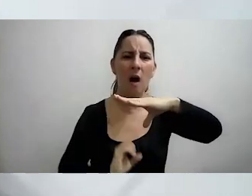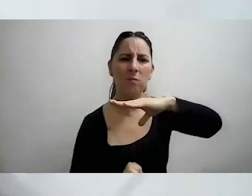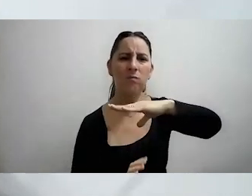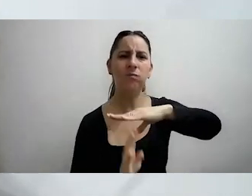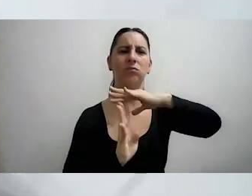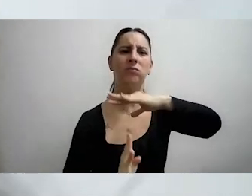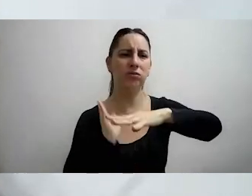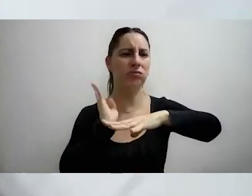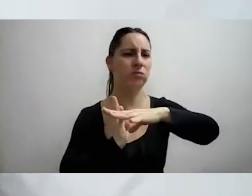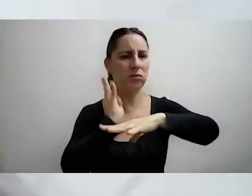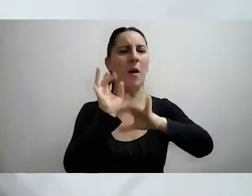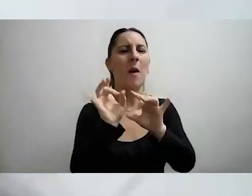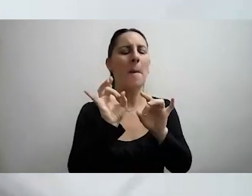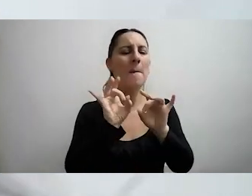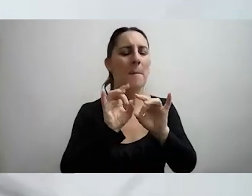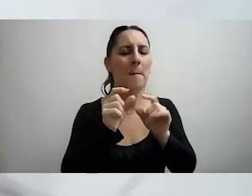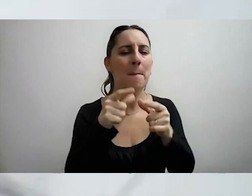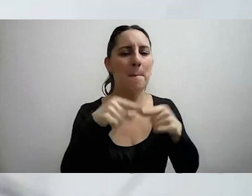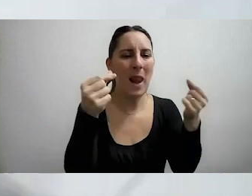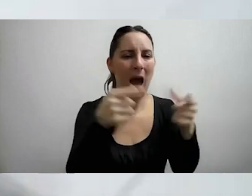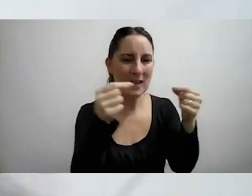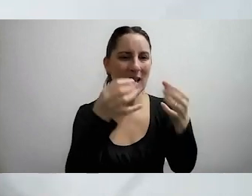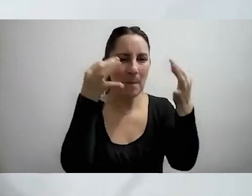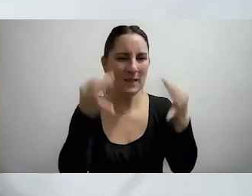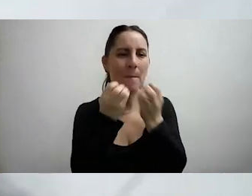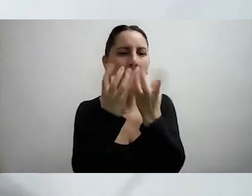flores polinizadoras para mejorar la producción, y